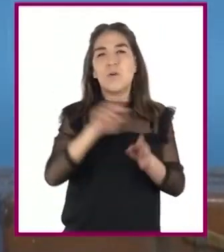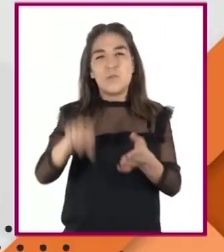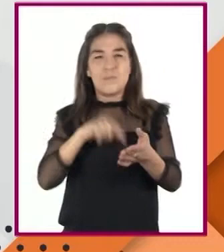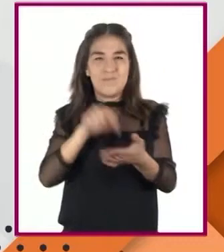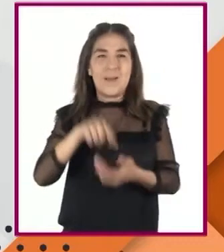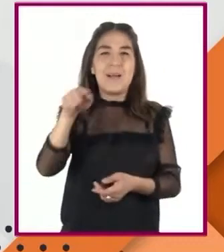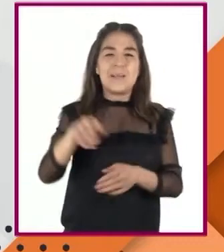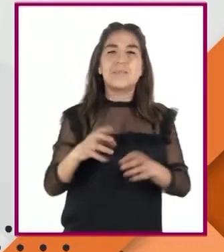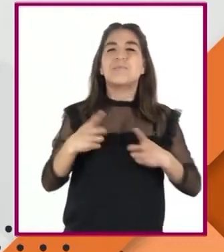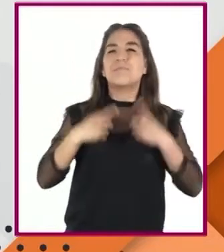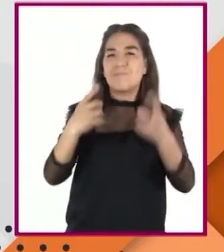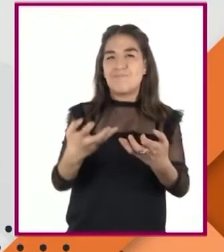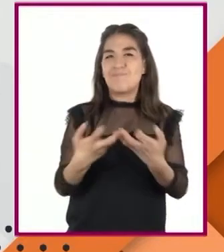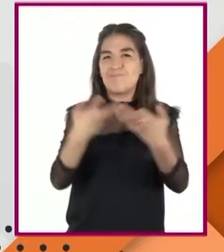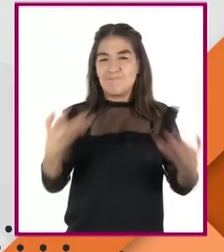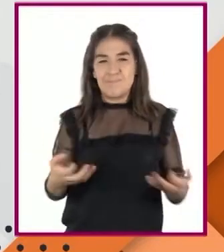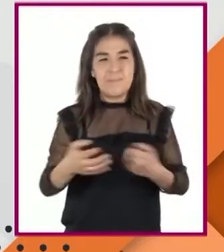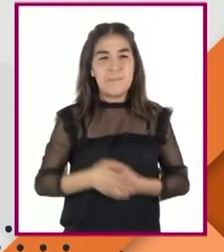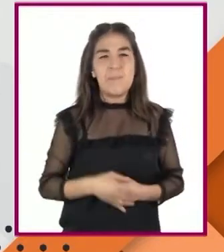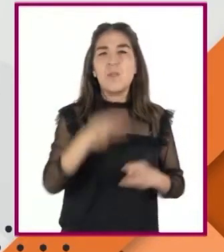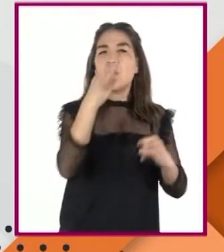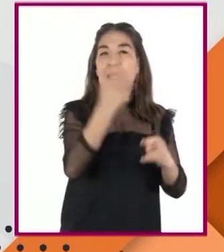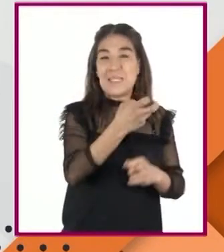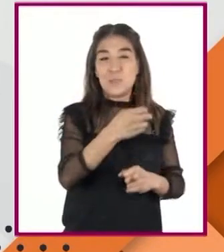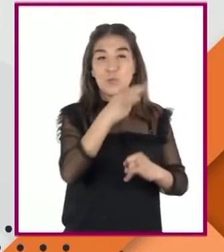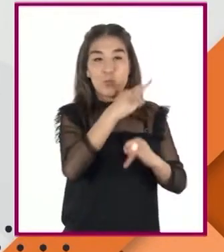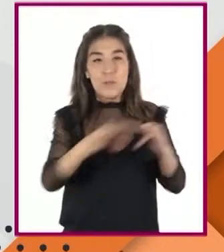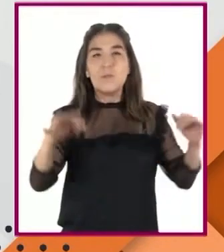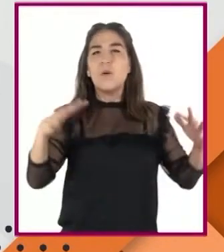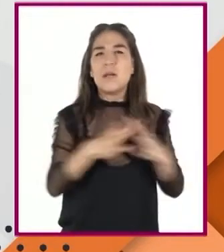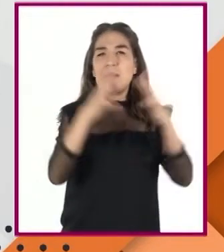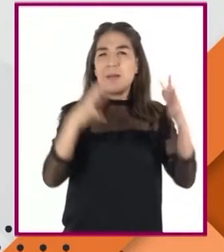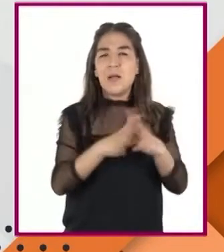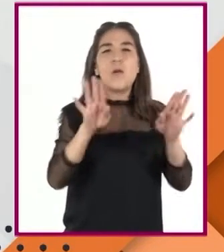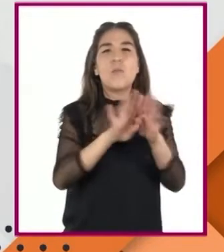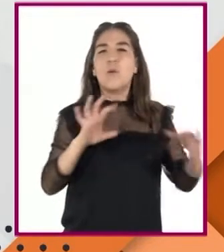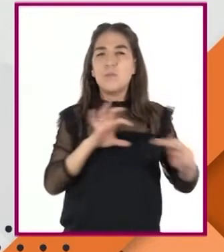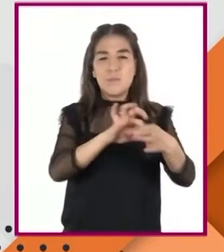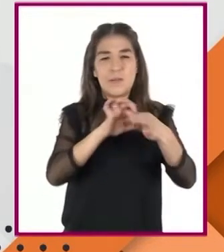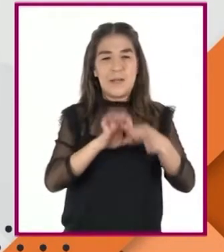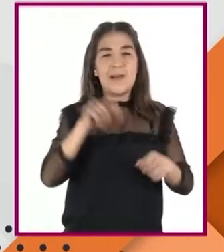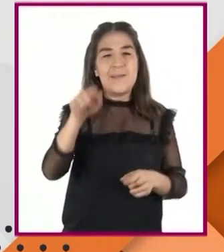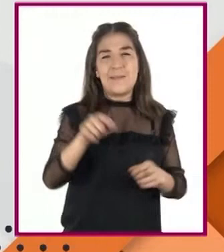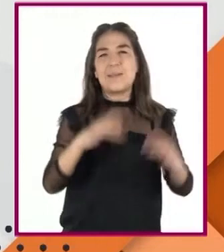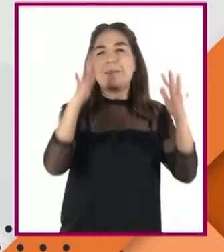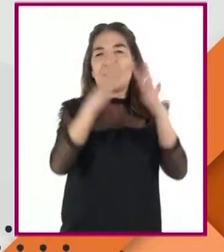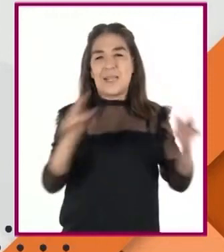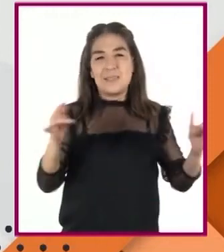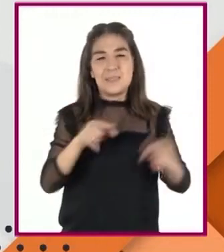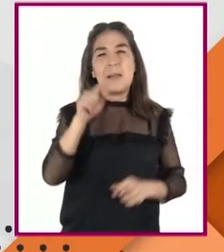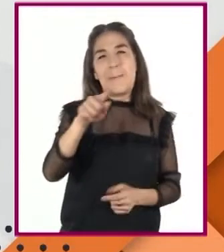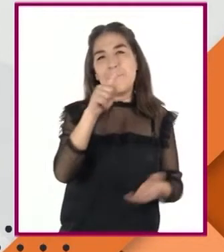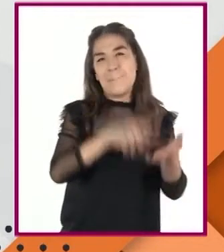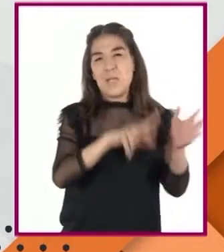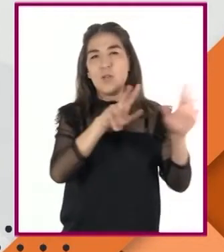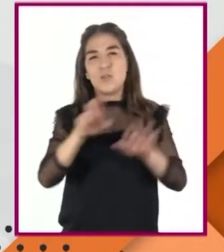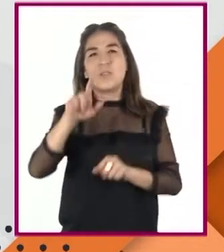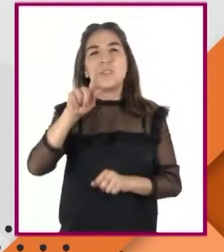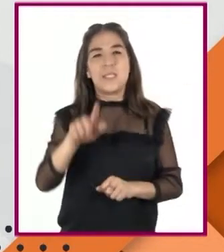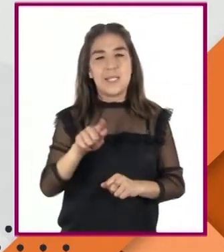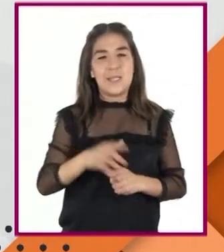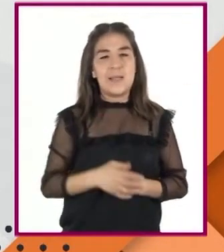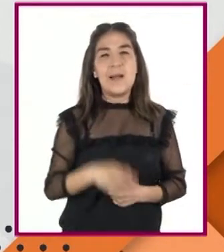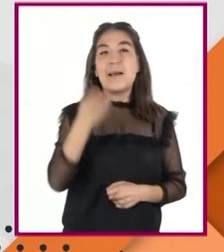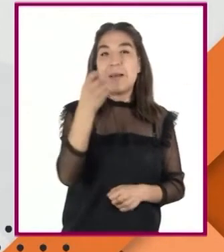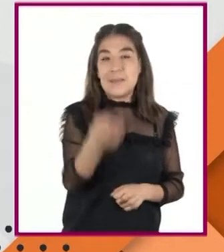Prusia. La última de estas guerras de unificación fue contra el Imperio francés en 1870,